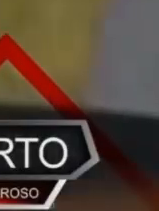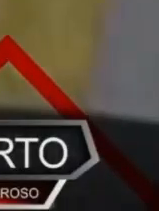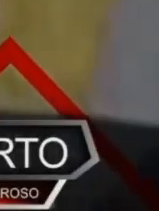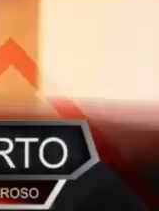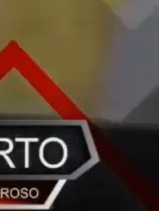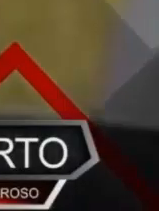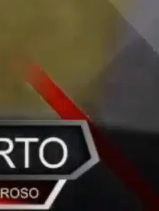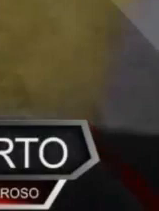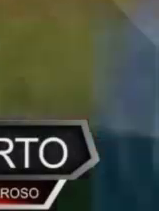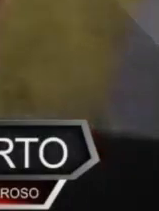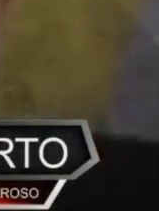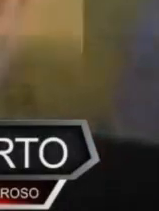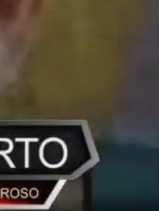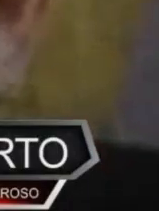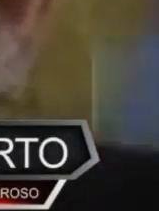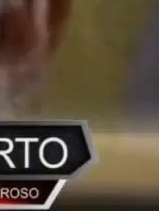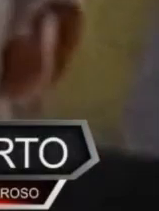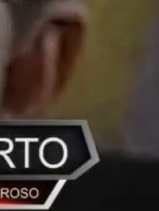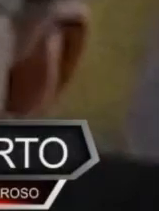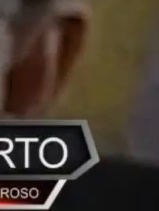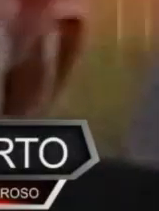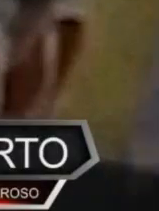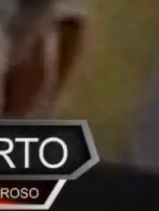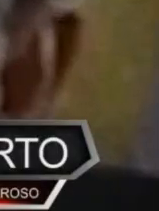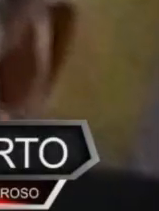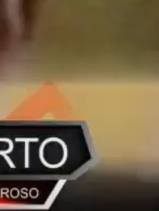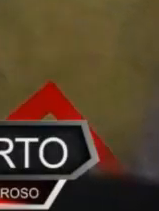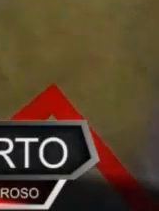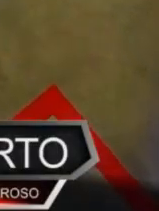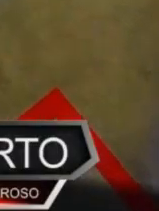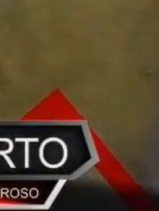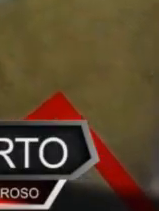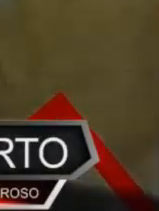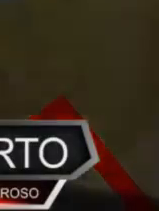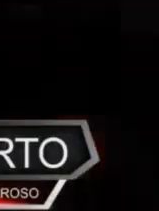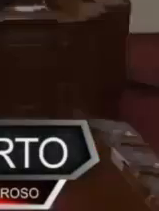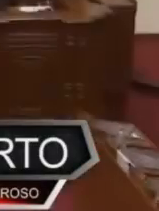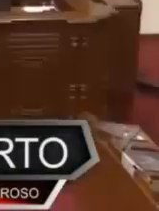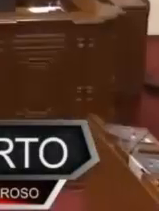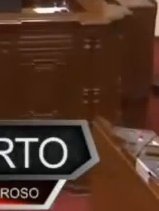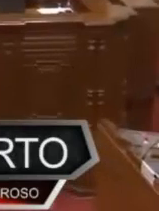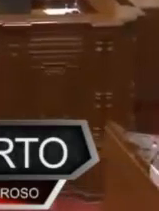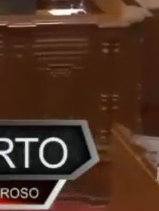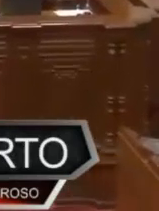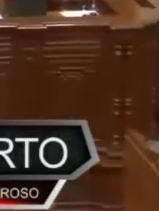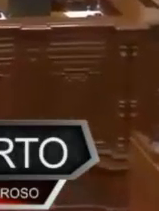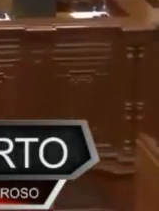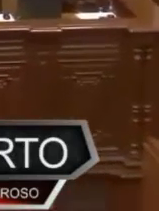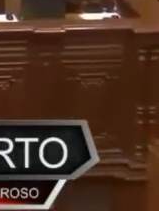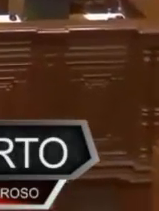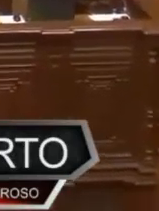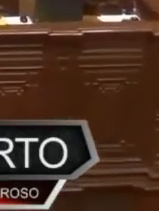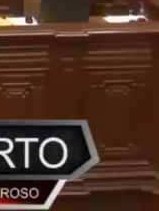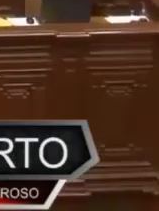lagarto sigue blindado en este sistema judicial mientras se une a Caviares y a sus guaripoleras de turno